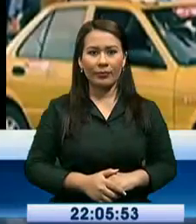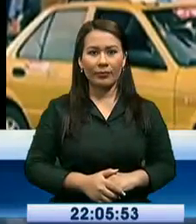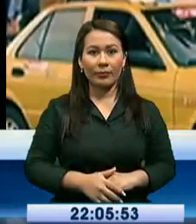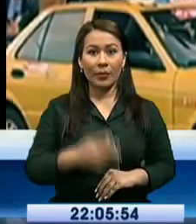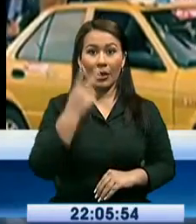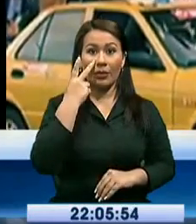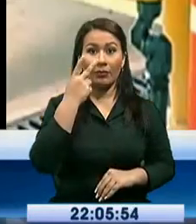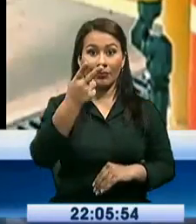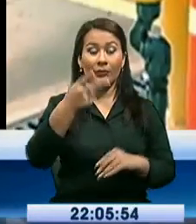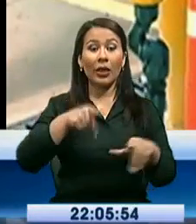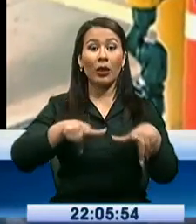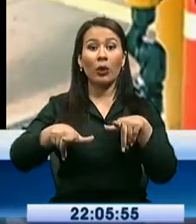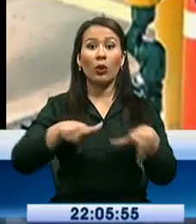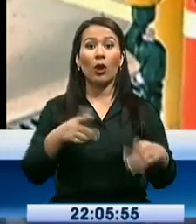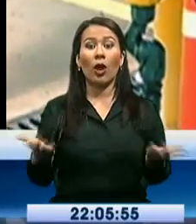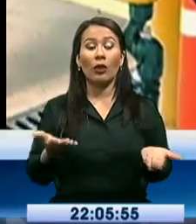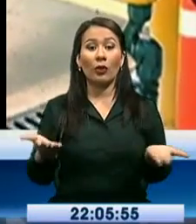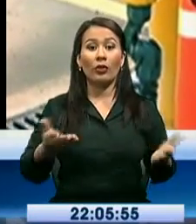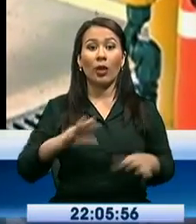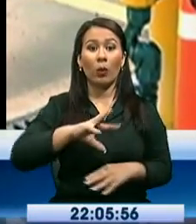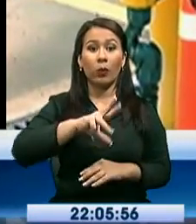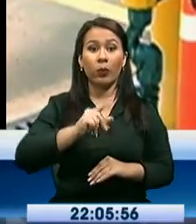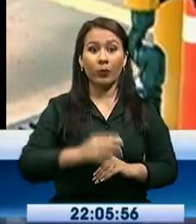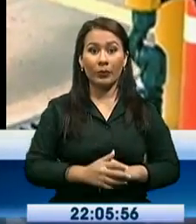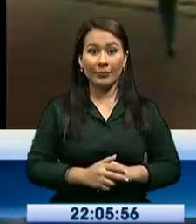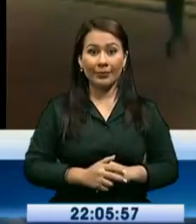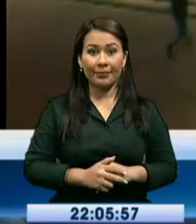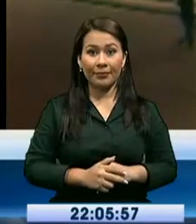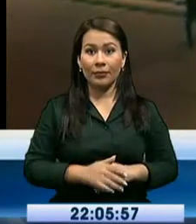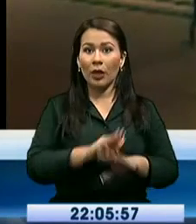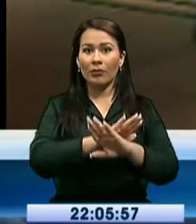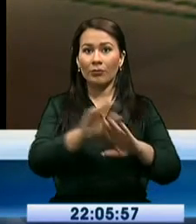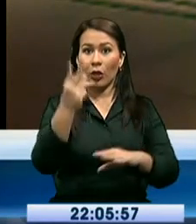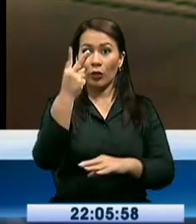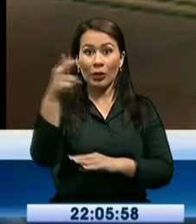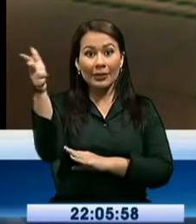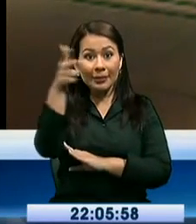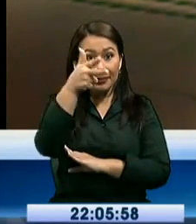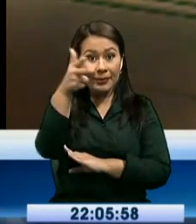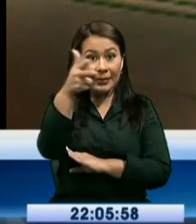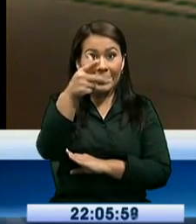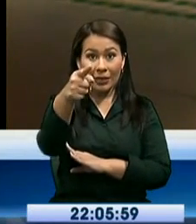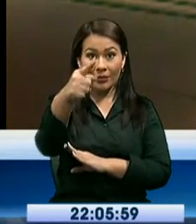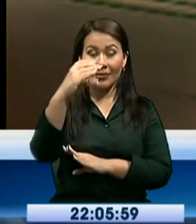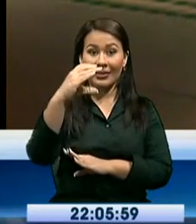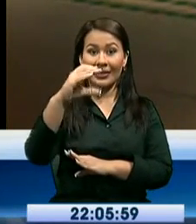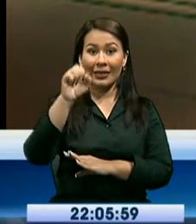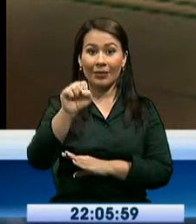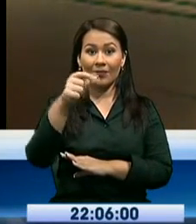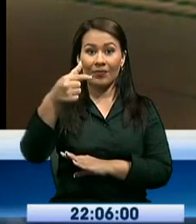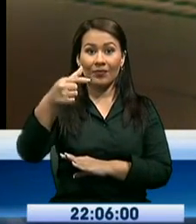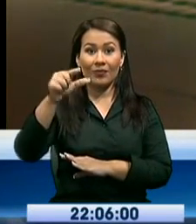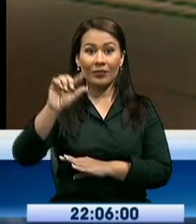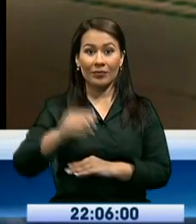Este fue el lugar en donde se suscitó el ataque. Todo quedó grabado en los videos de la Corporación Ciudadana Ojos de